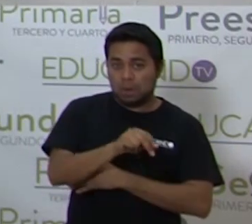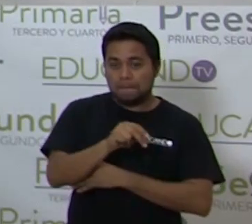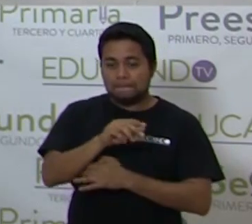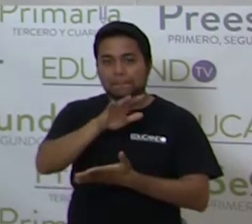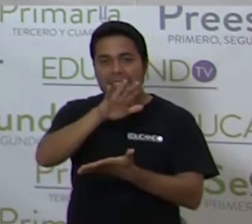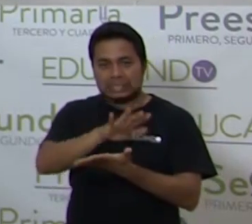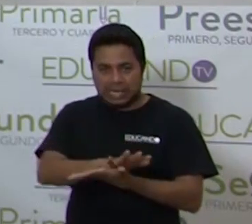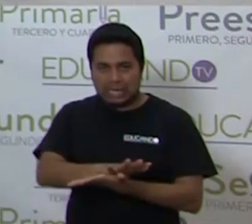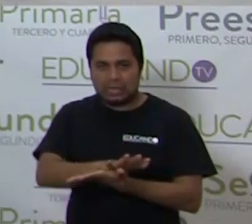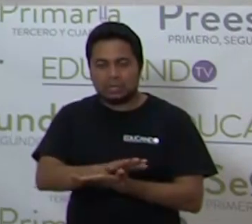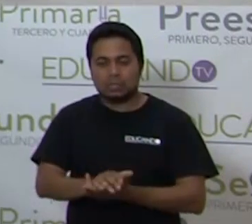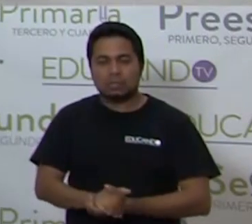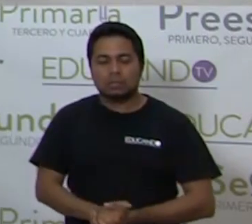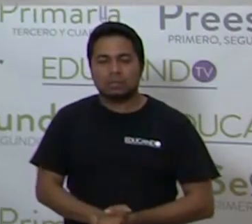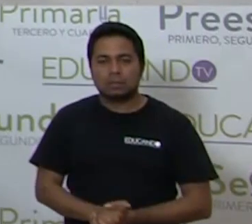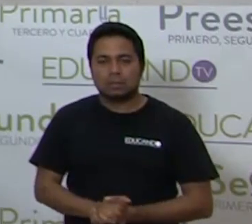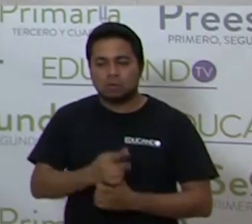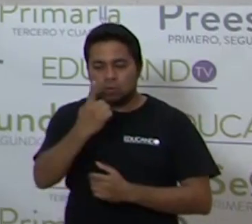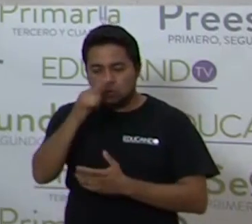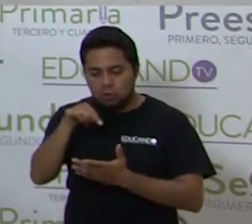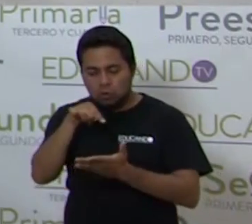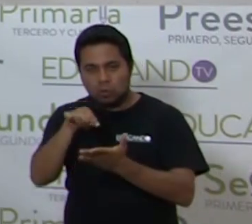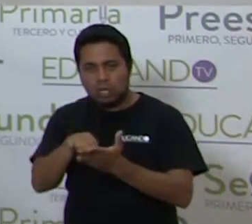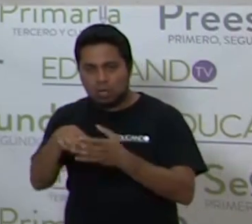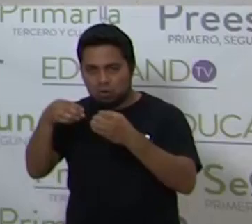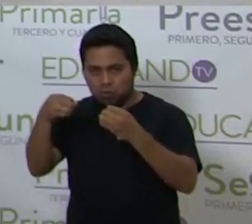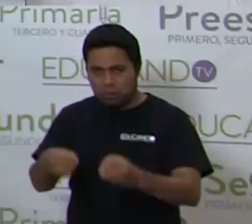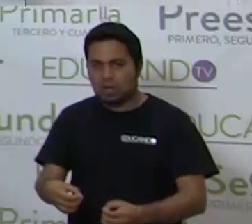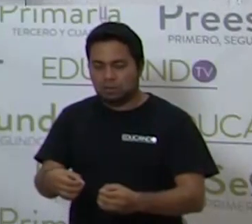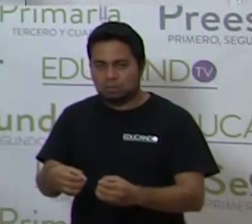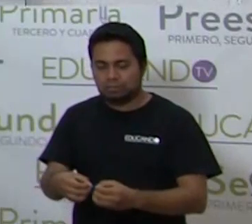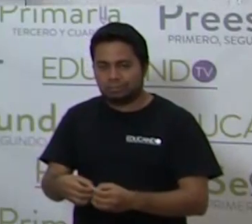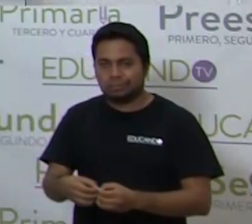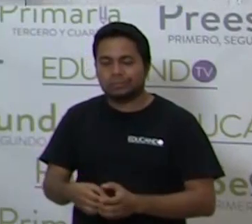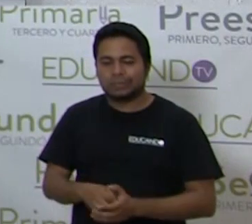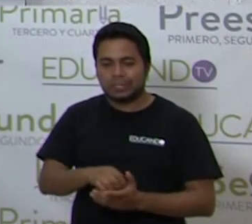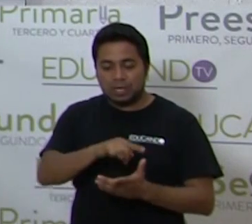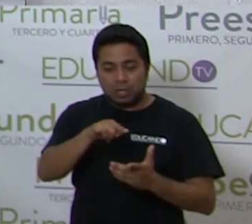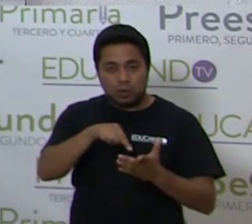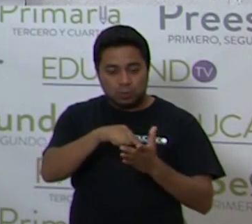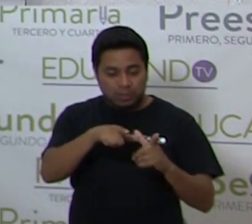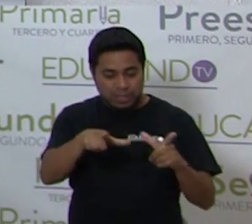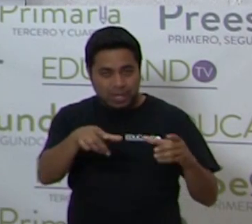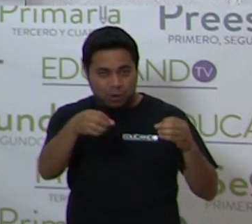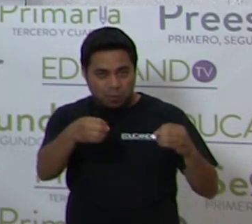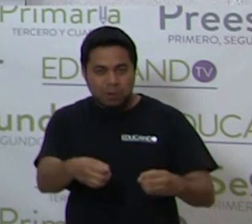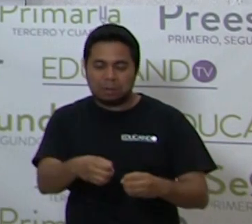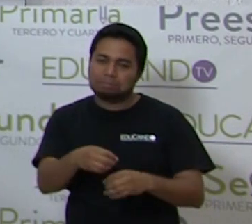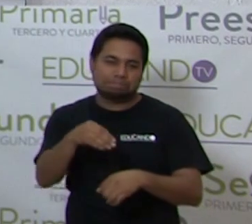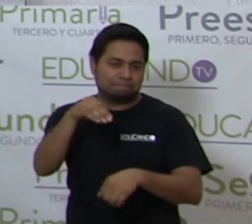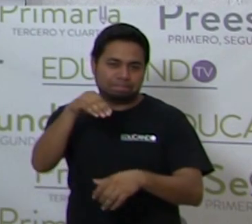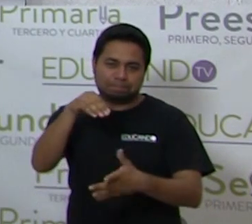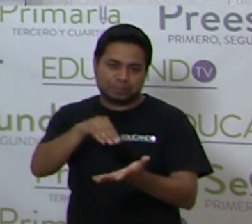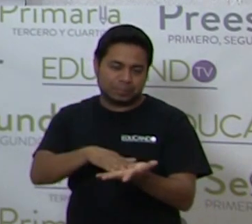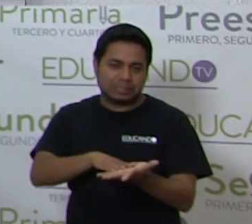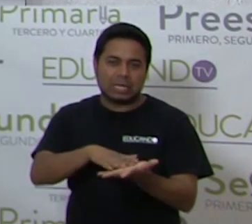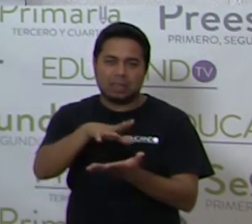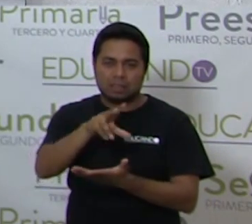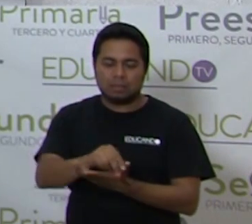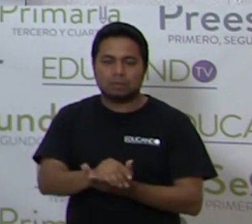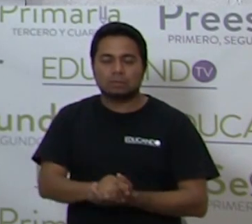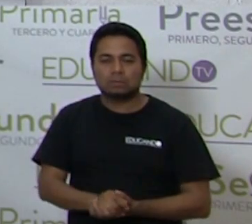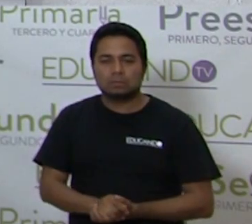un lugar ocupado. Y por último, realiza el